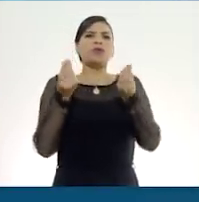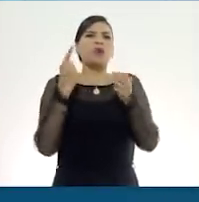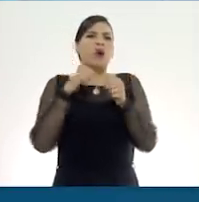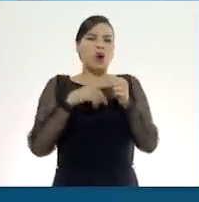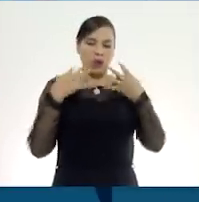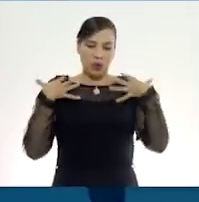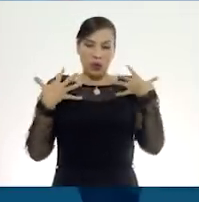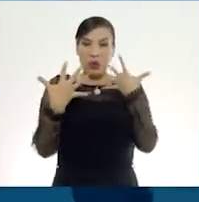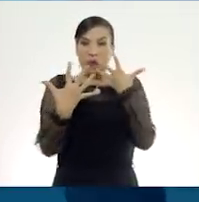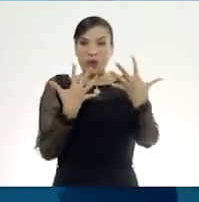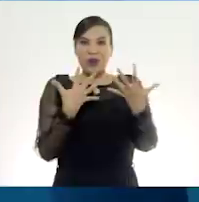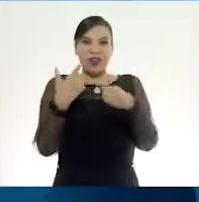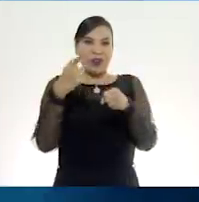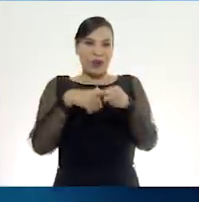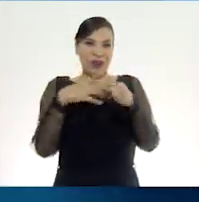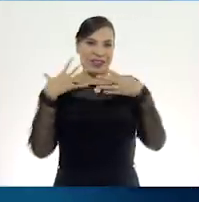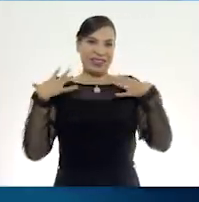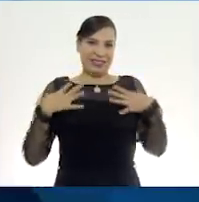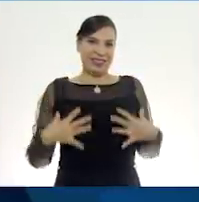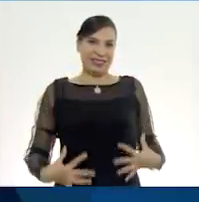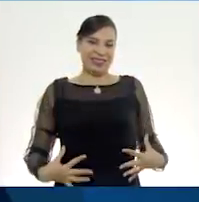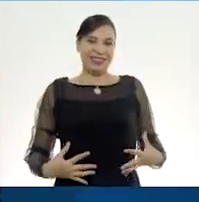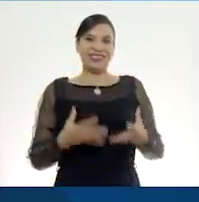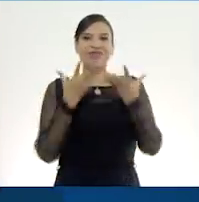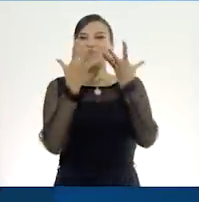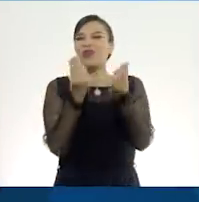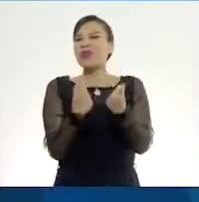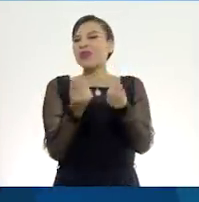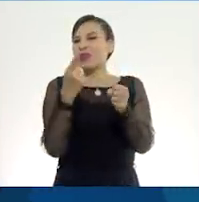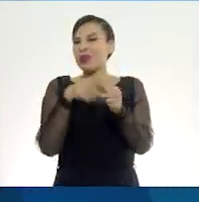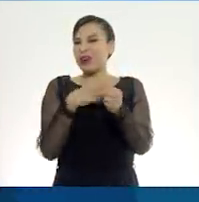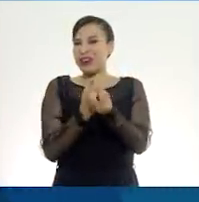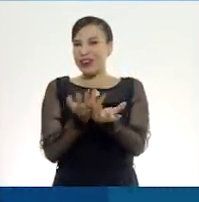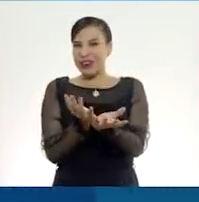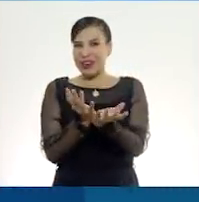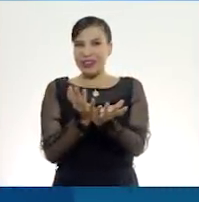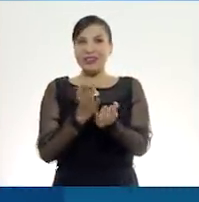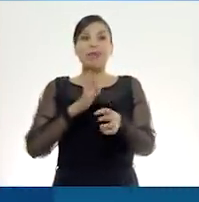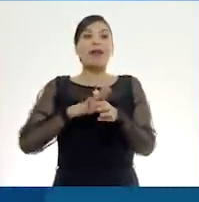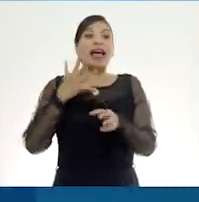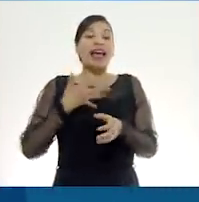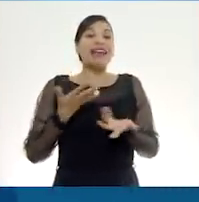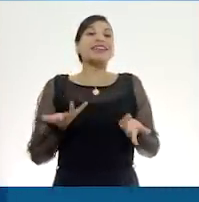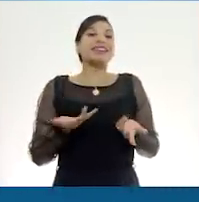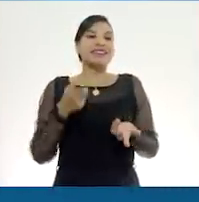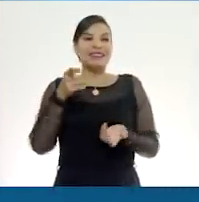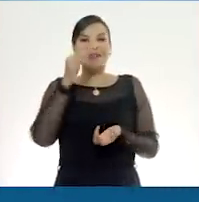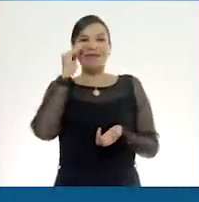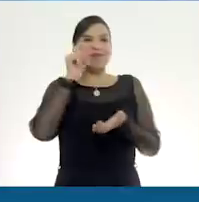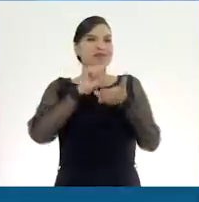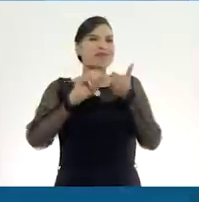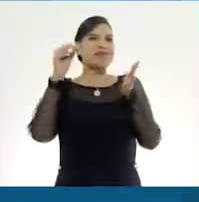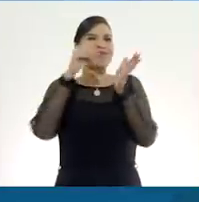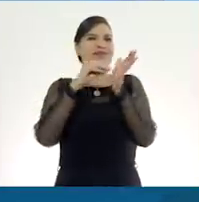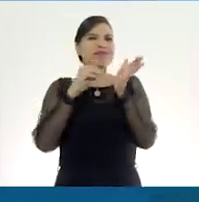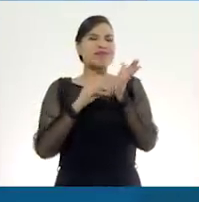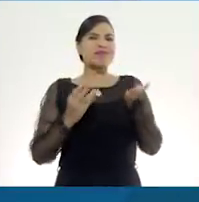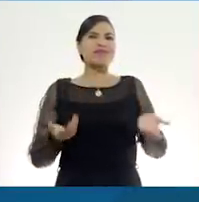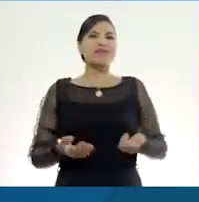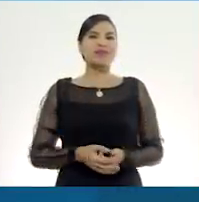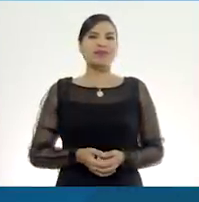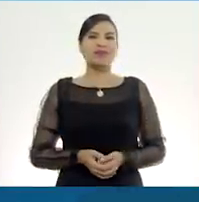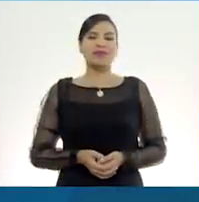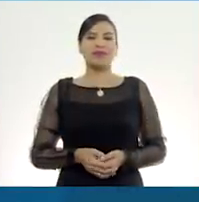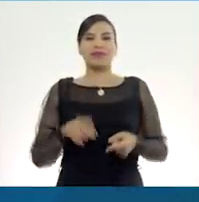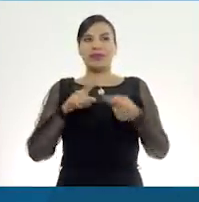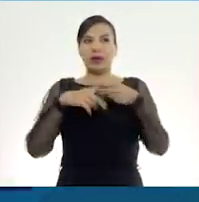porque es una característica de nuestras vestimentas, muchísimos colores. ¿Qué más tiene? ¿Qué más tendría? Ya